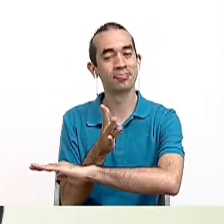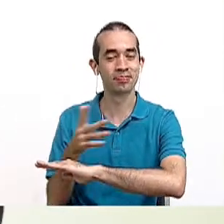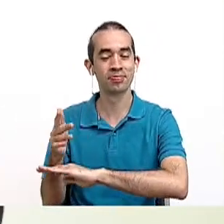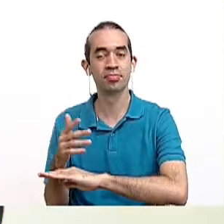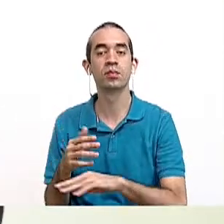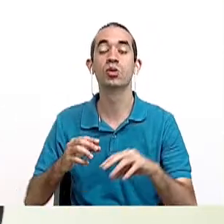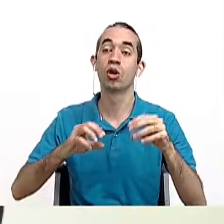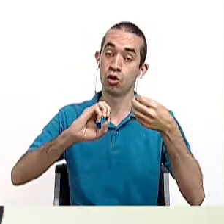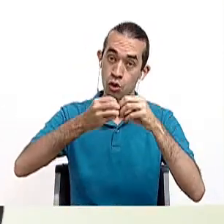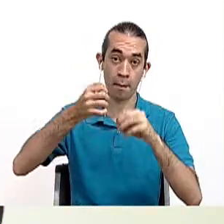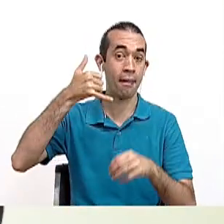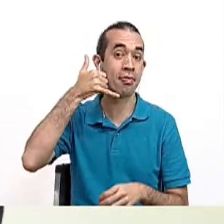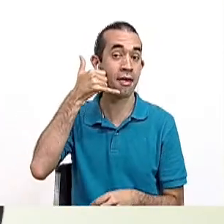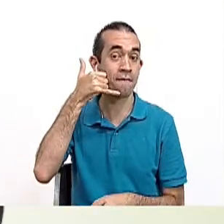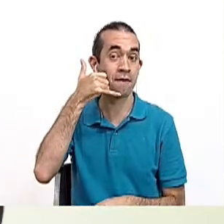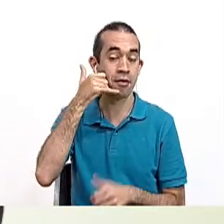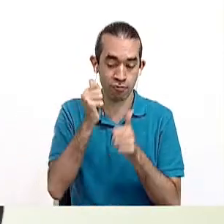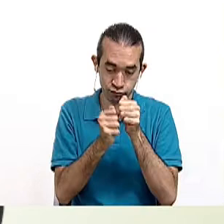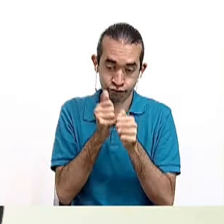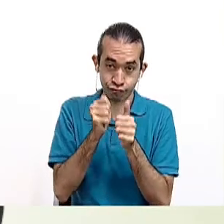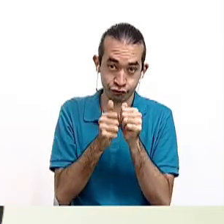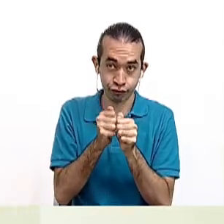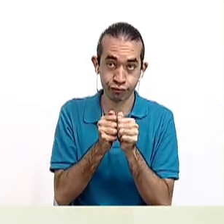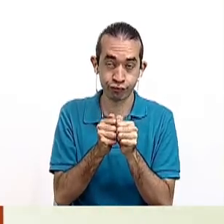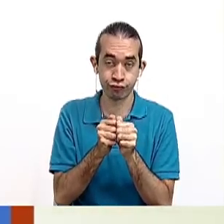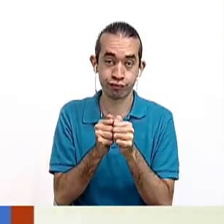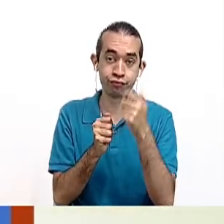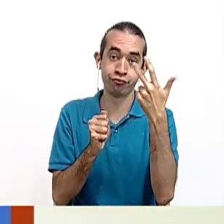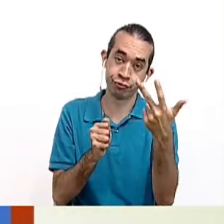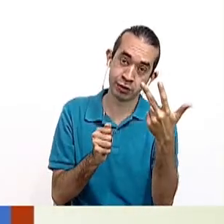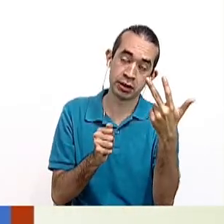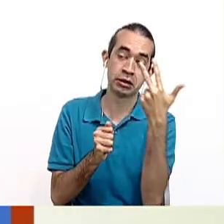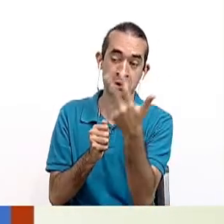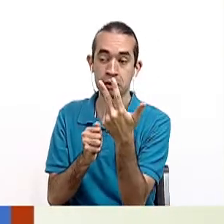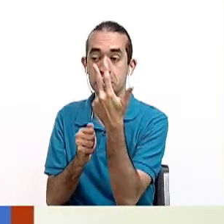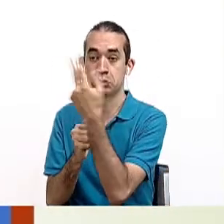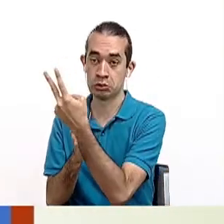En números telefónicos de celulares, en bloques de 3 o de 4.